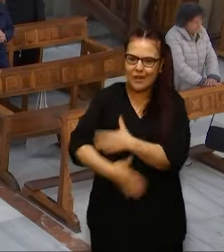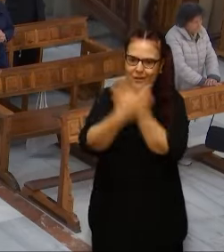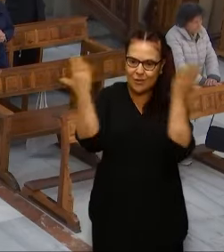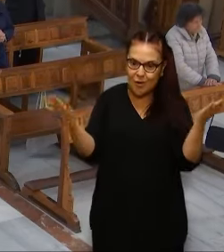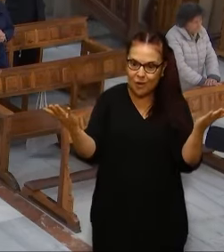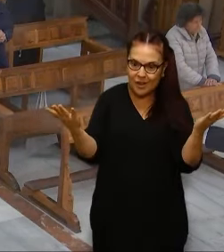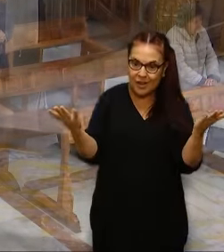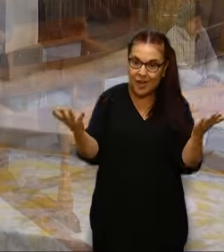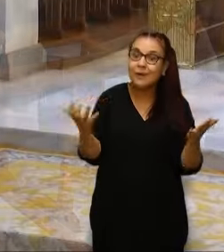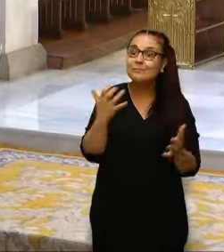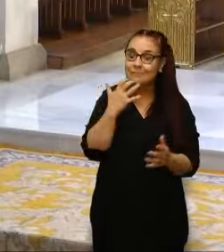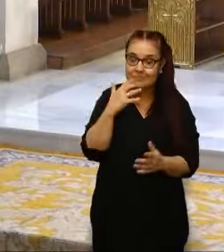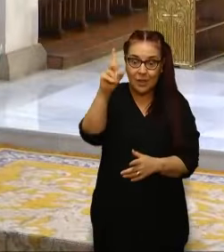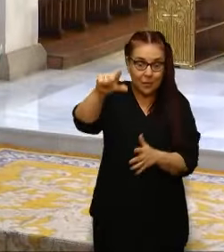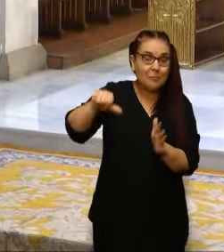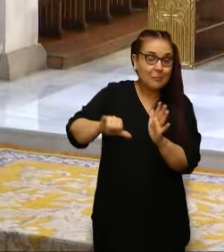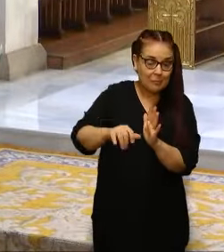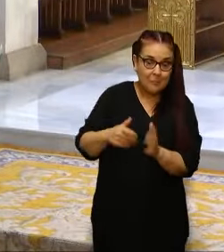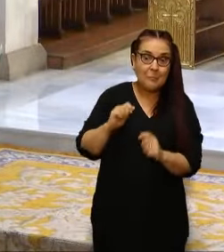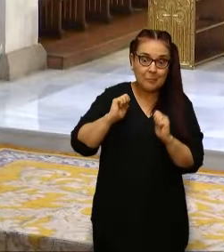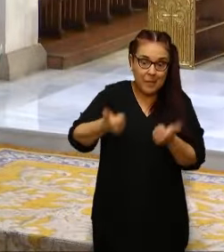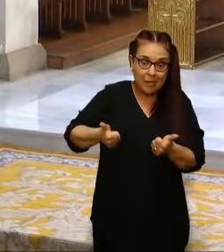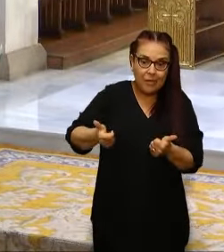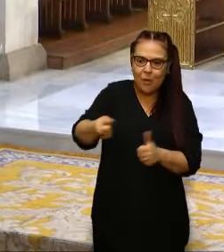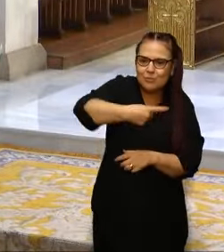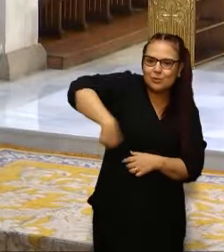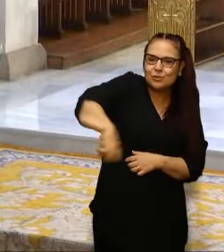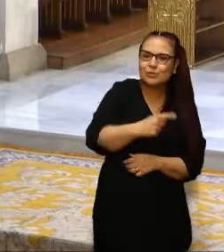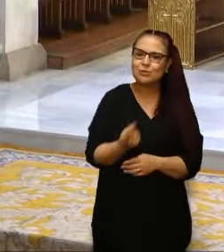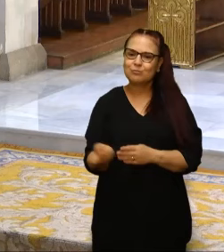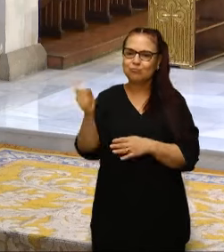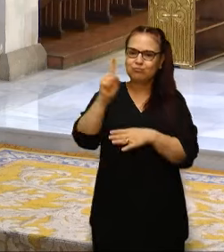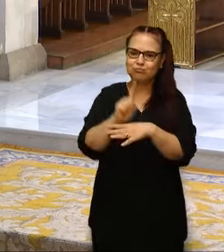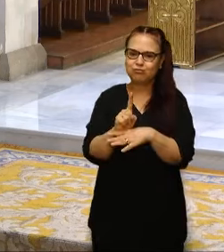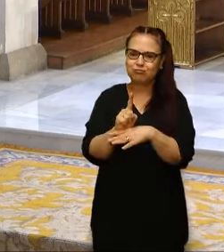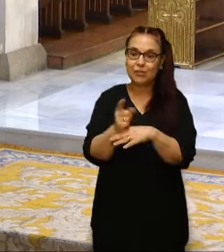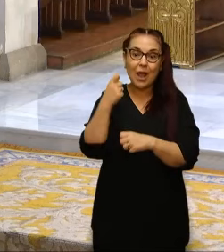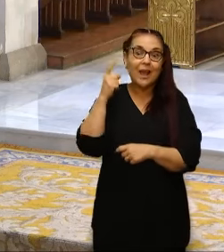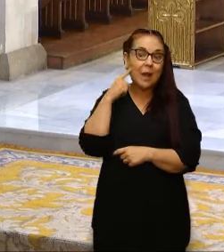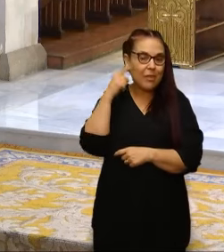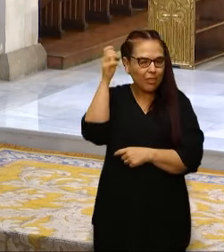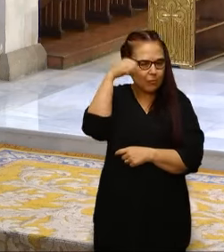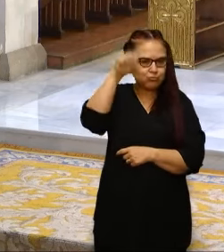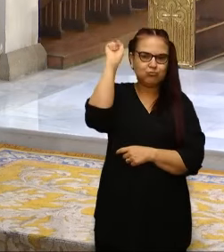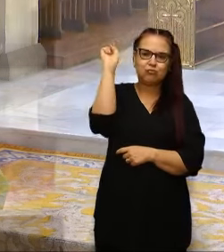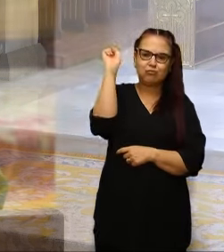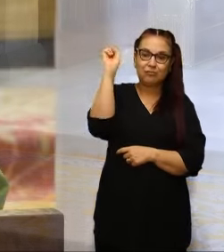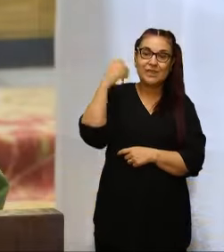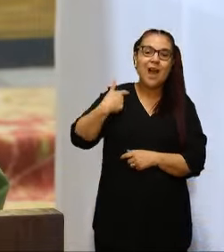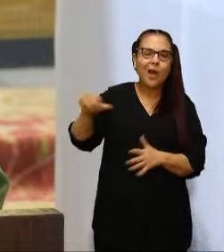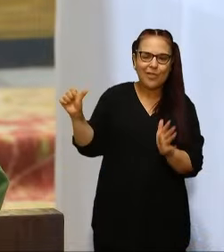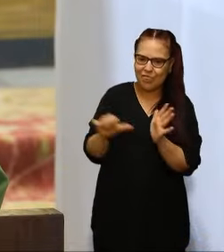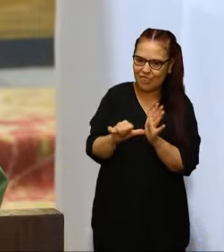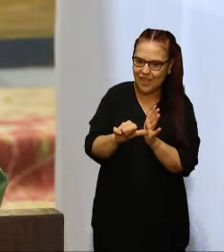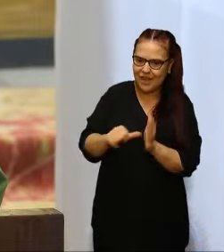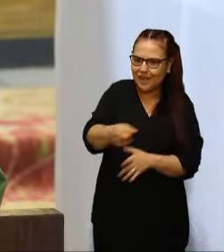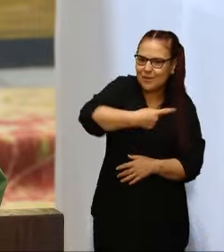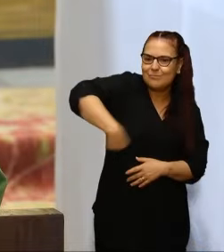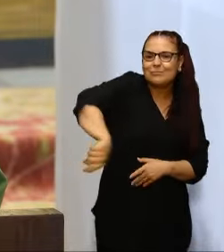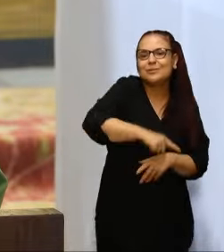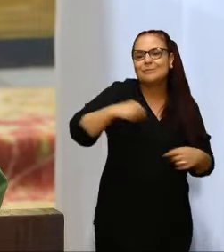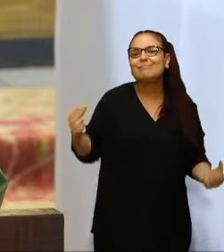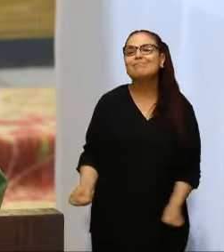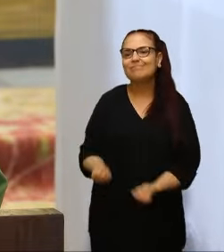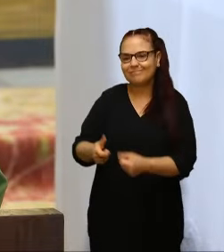Cuando empiece a suceder esto, levantaos, alzad la cabeza, se acerca vuestra